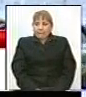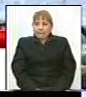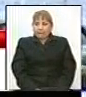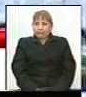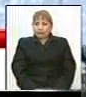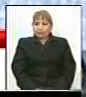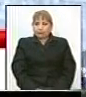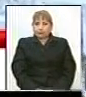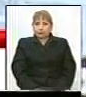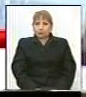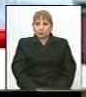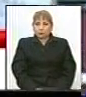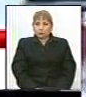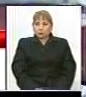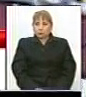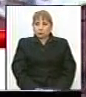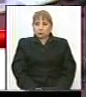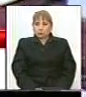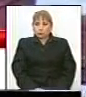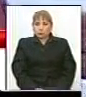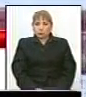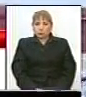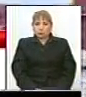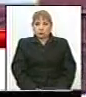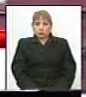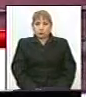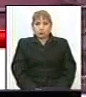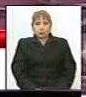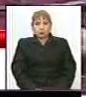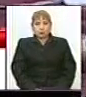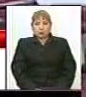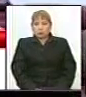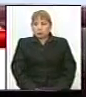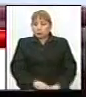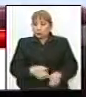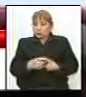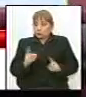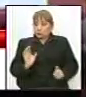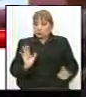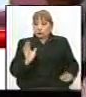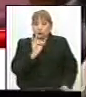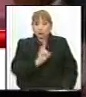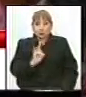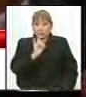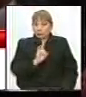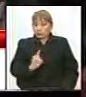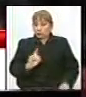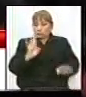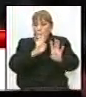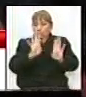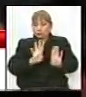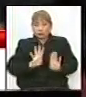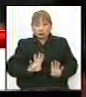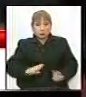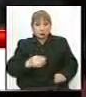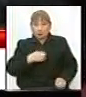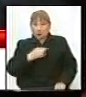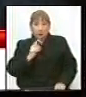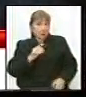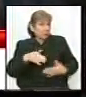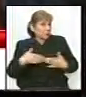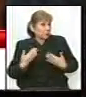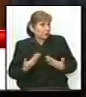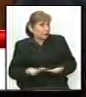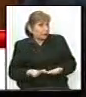el congresista Mauricio Müller. Gracias, presidente. Pero si lo han querido utilizar de cortina de humo, no les ha servido demasiado tampoco, porque